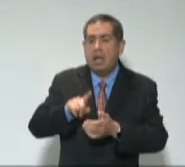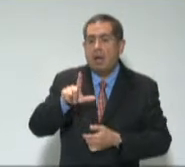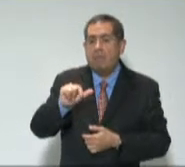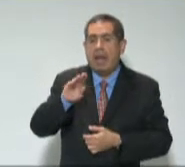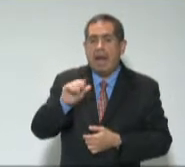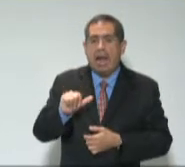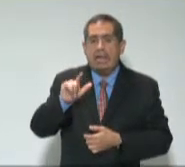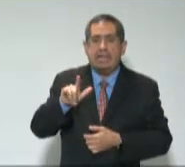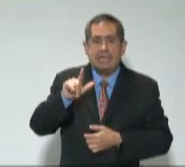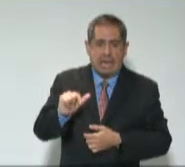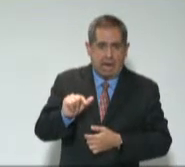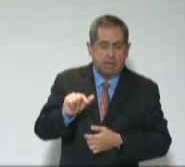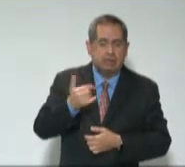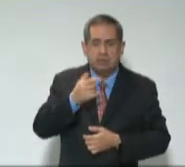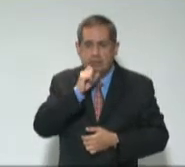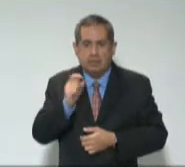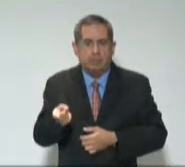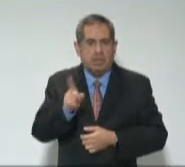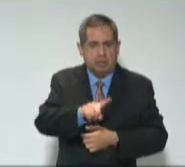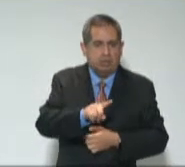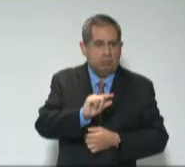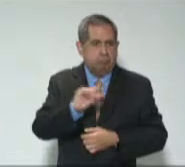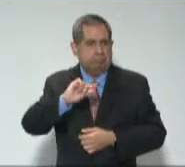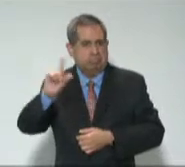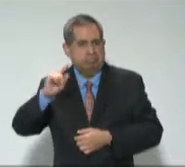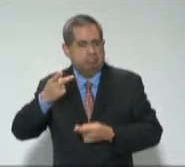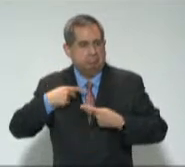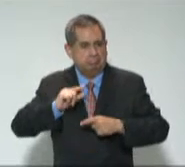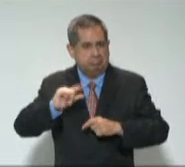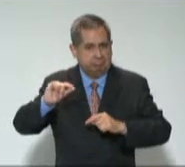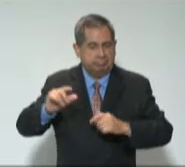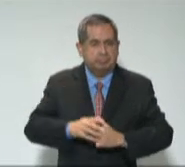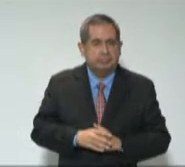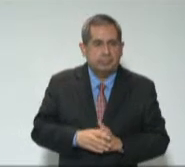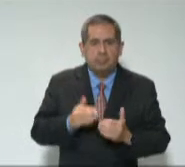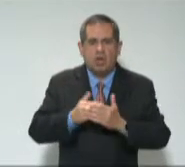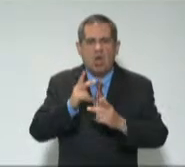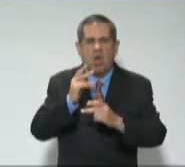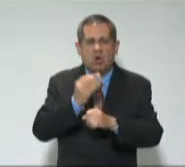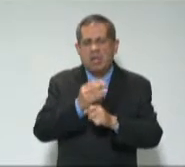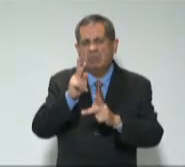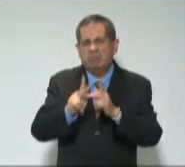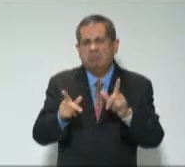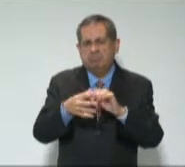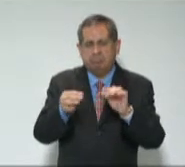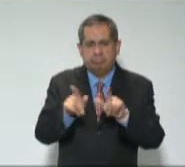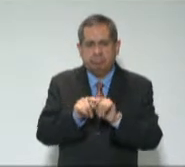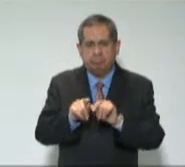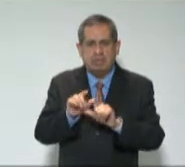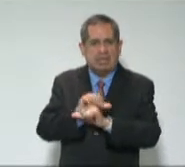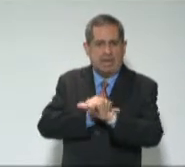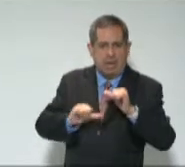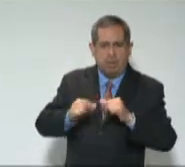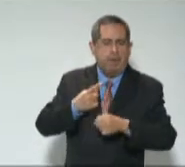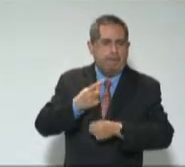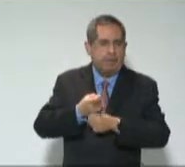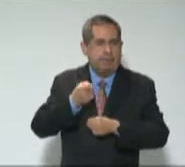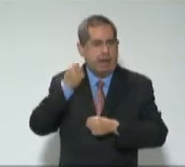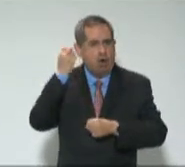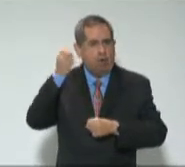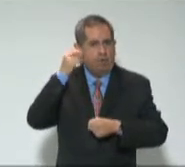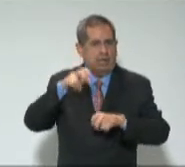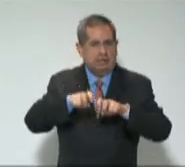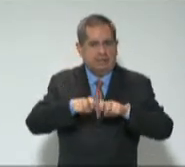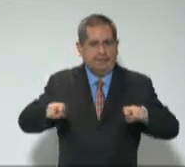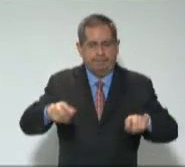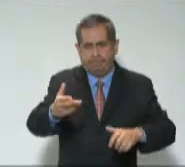Lilia y barra cadena y a nuestros distinguidos panelistas vamos a un breve receso para iniciar con el primer